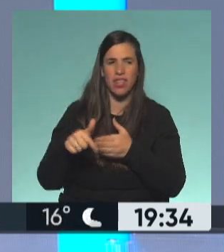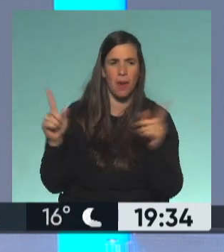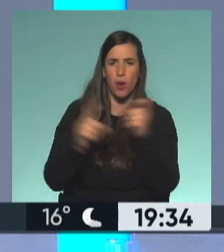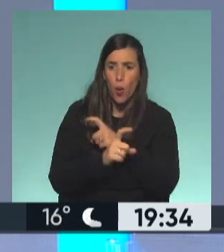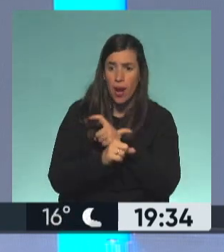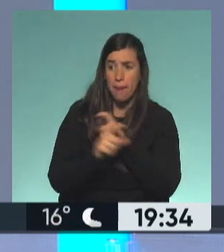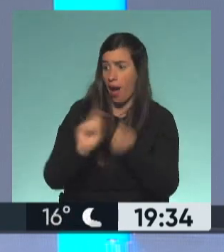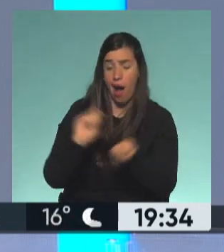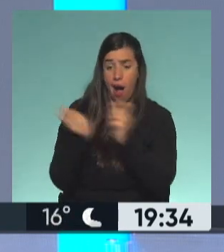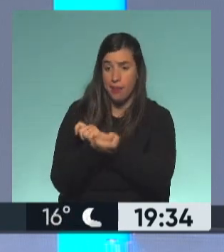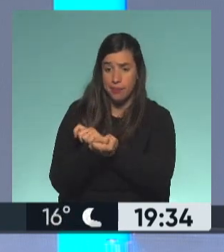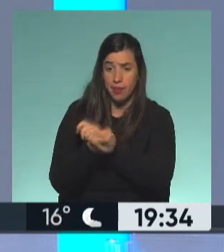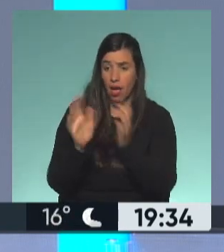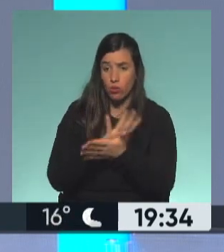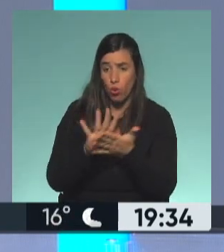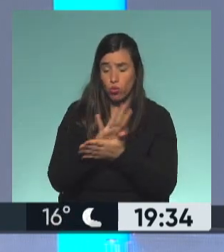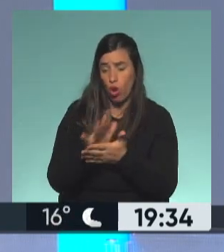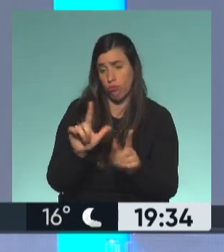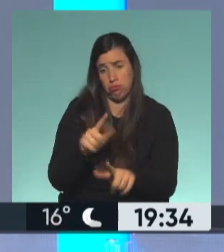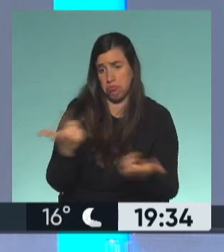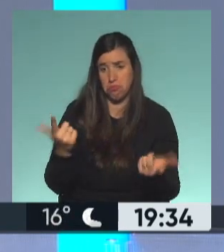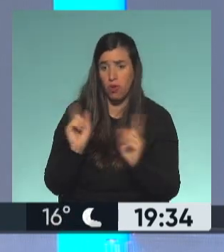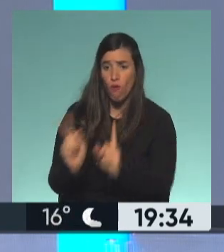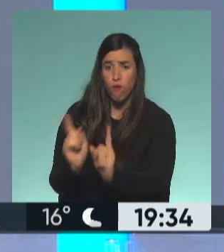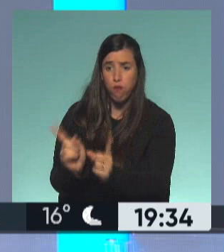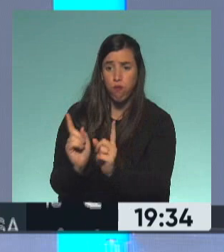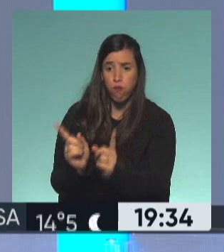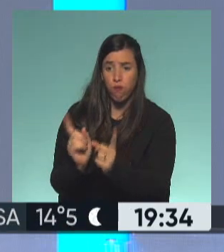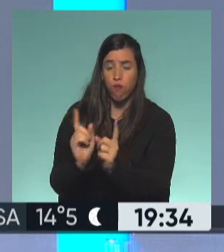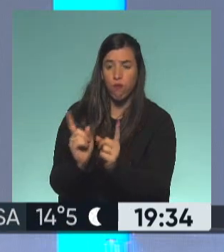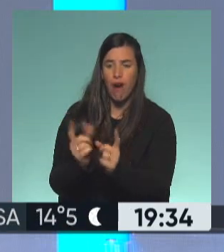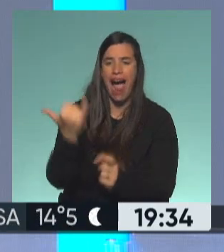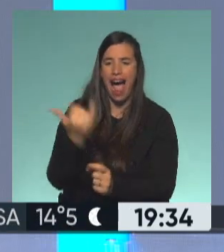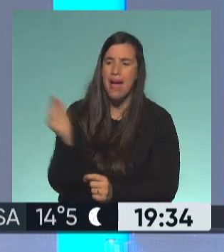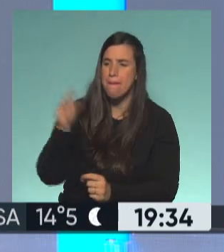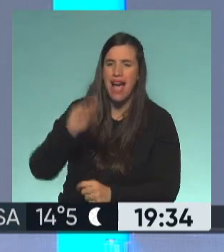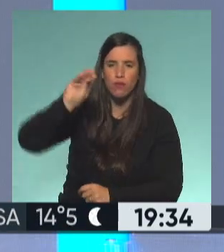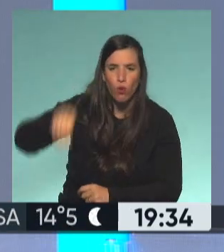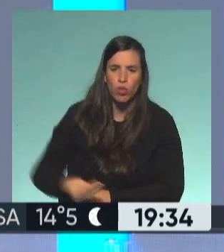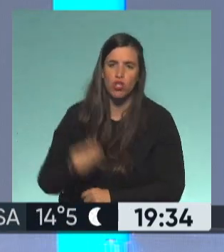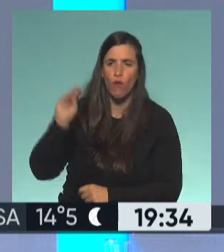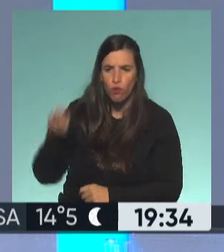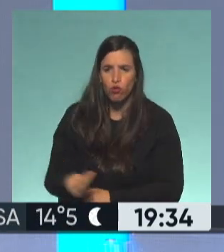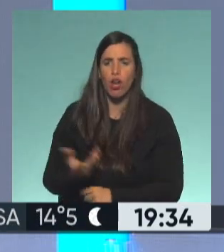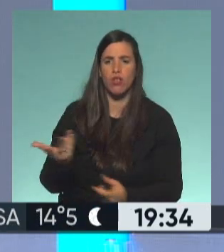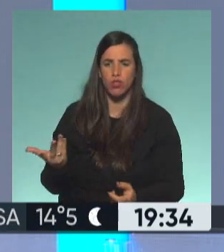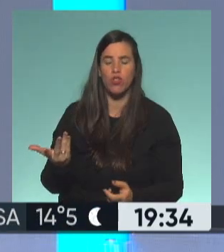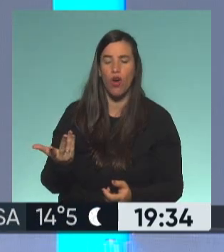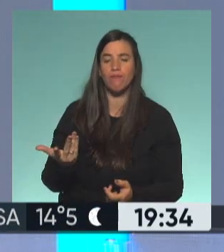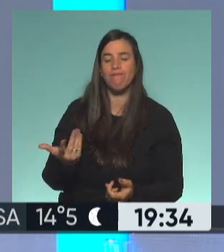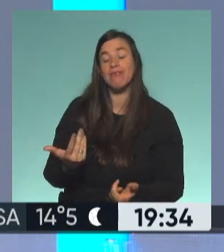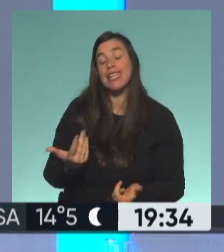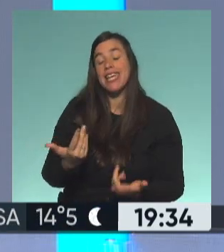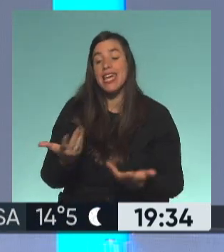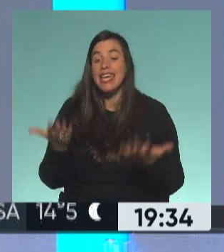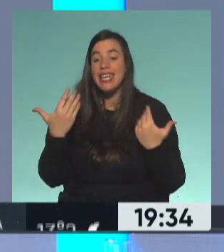siguen ahí, hay más frustraciones y decepciones, hubo un intento de acompañar a otro gobierno que no planteaba una salida